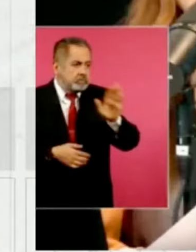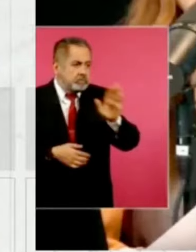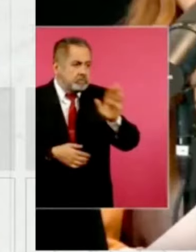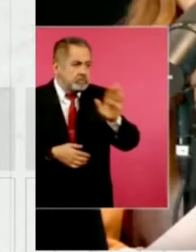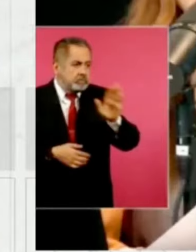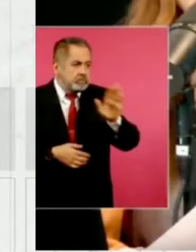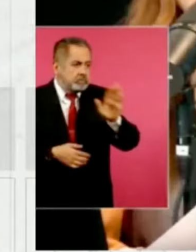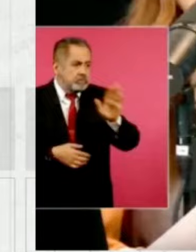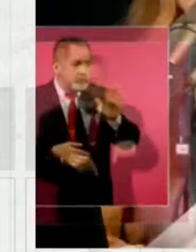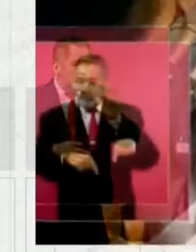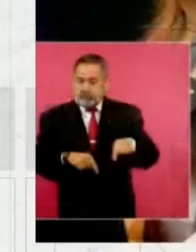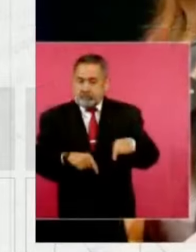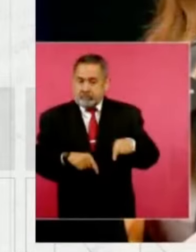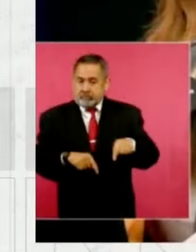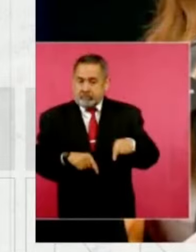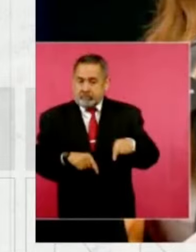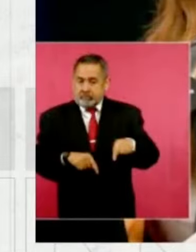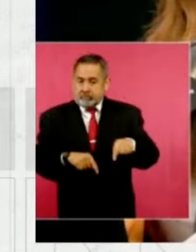tome su tribuna,